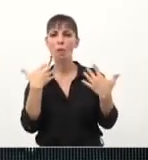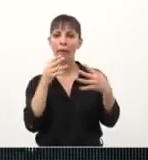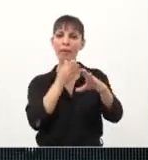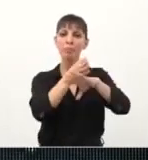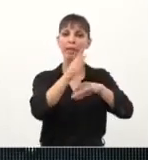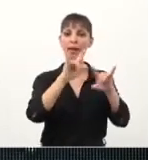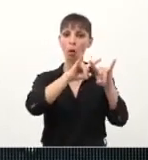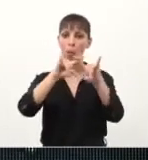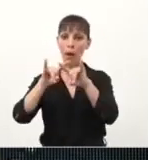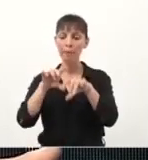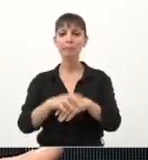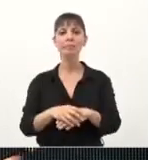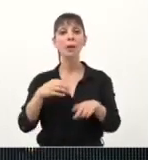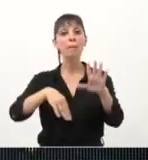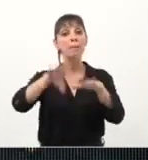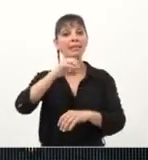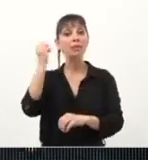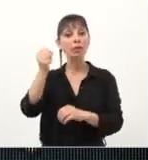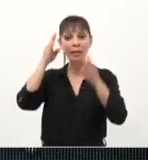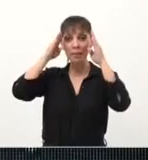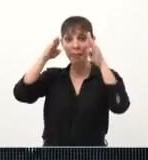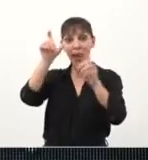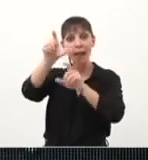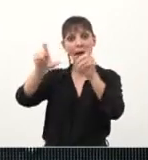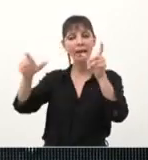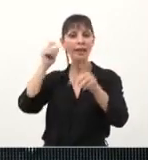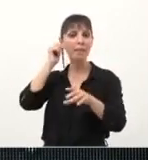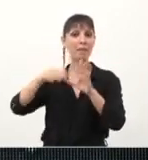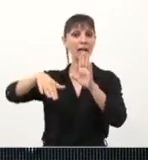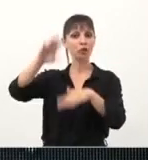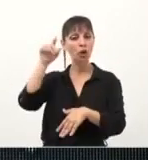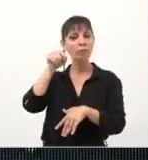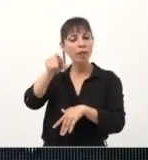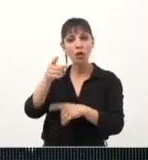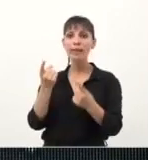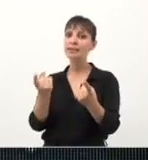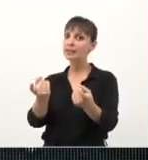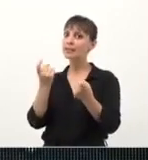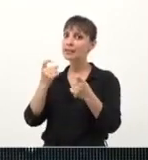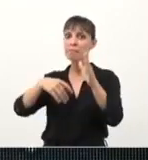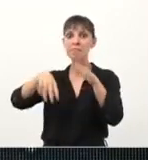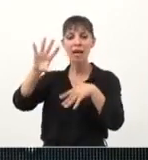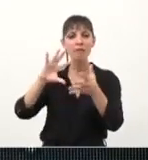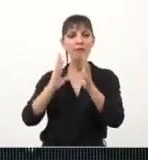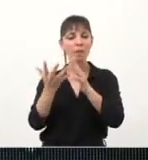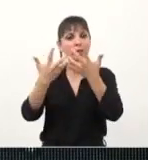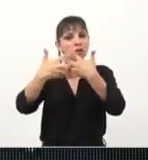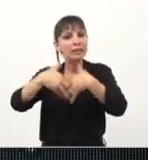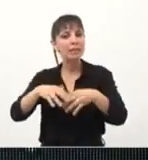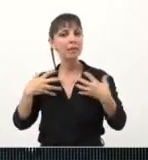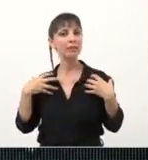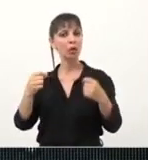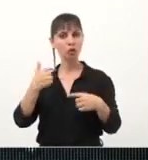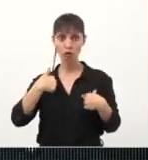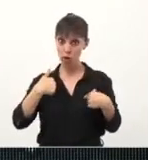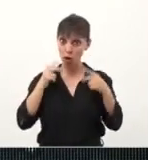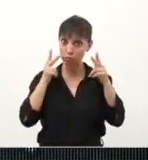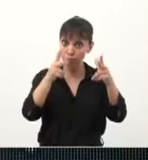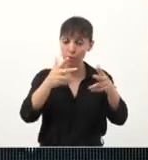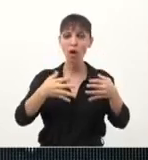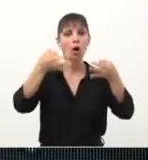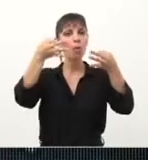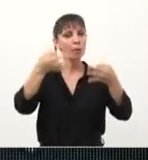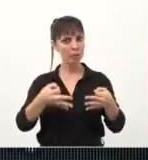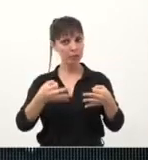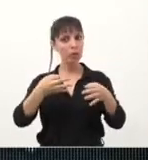más importante es para nuestros adultos mayores, que son los que más usan y necesitan el sistema de salud. Yo me comprometo que van a